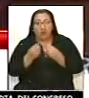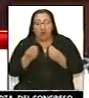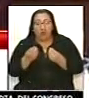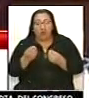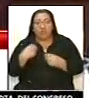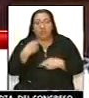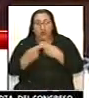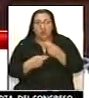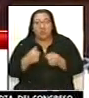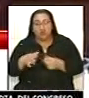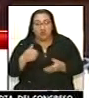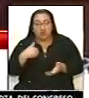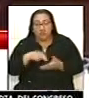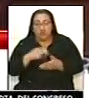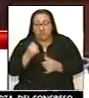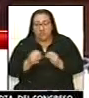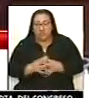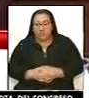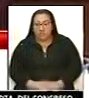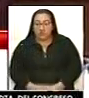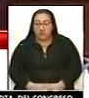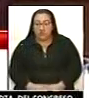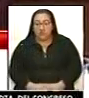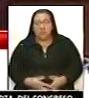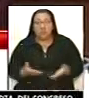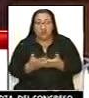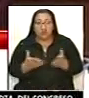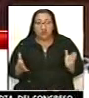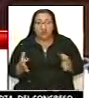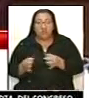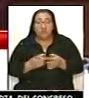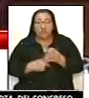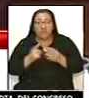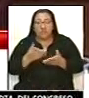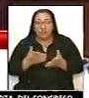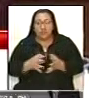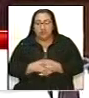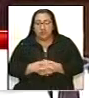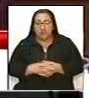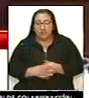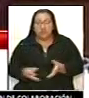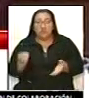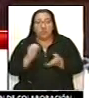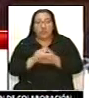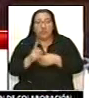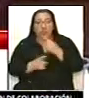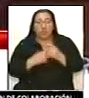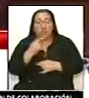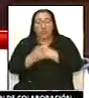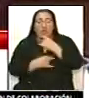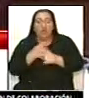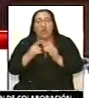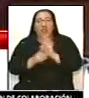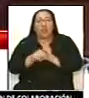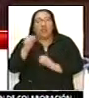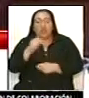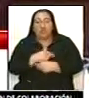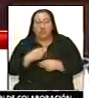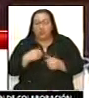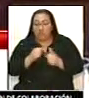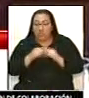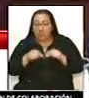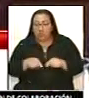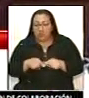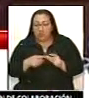lo repito y acá termino, el preámbulo indica que este instrumento reposa en la Declaración Universal de Derechos Humanos y al ser